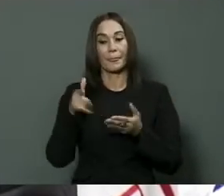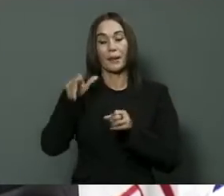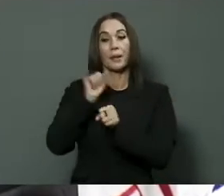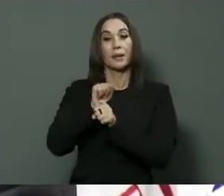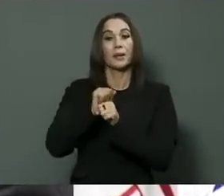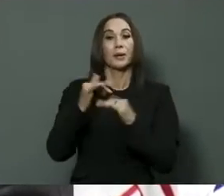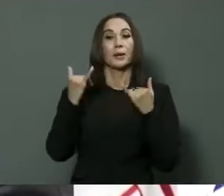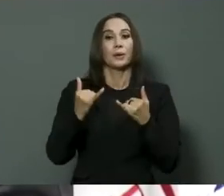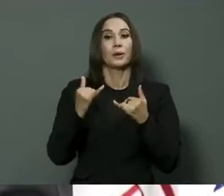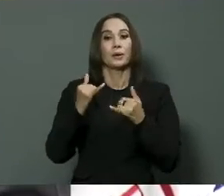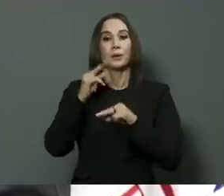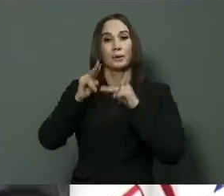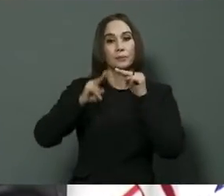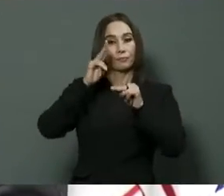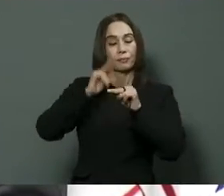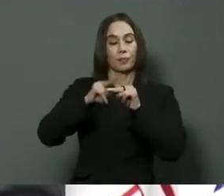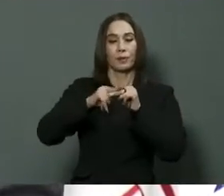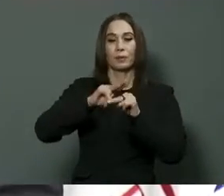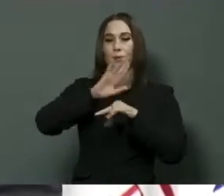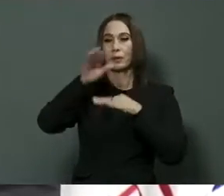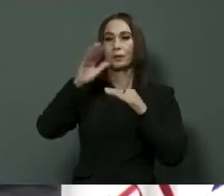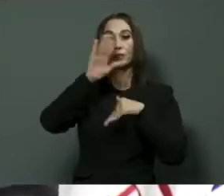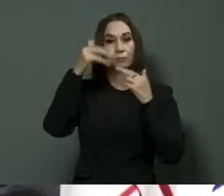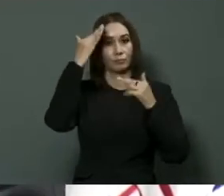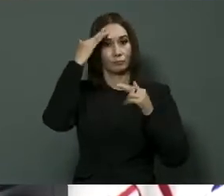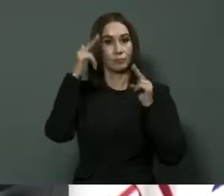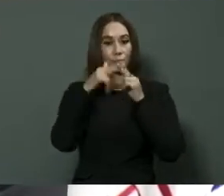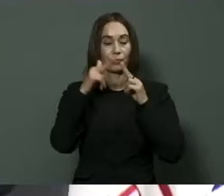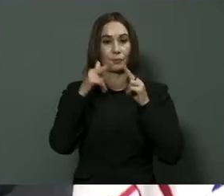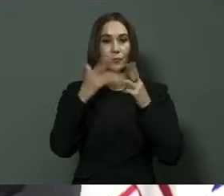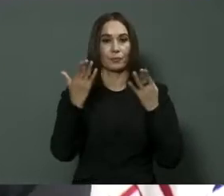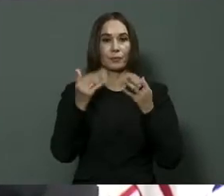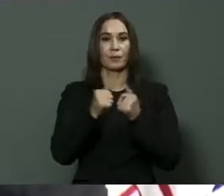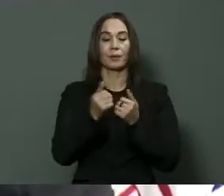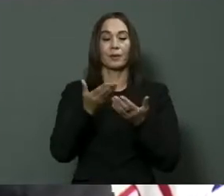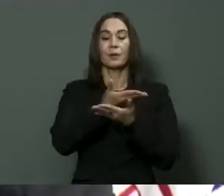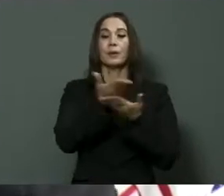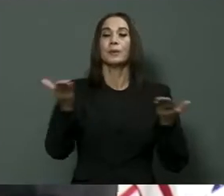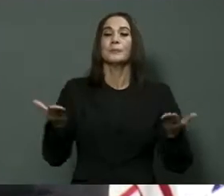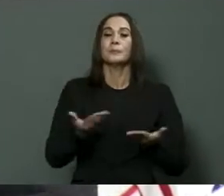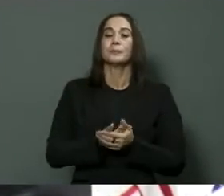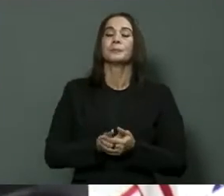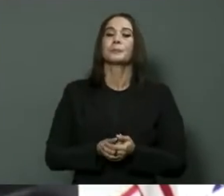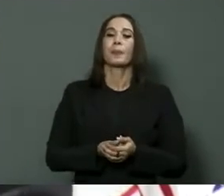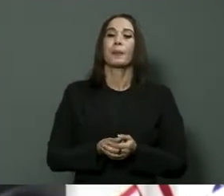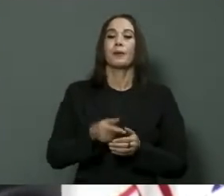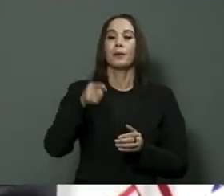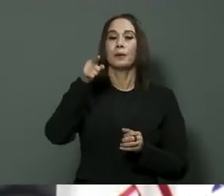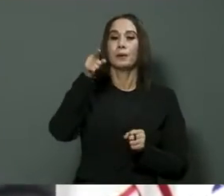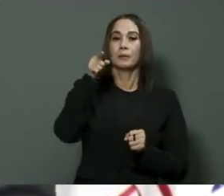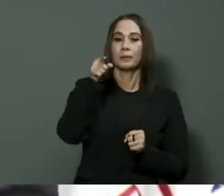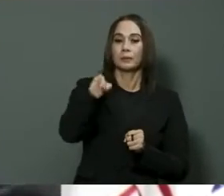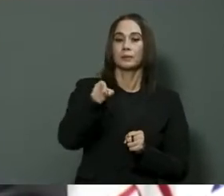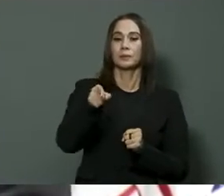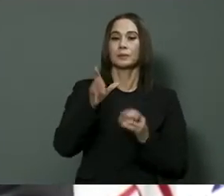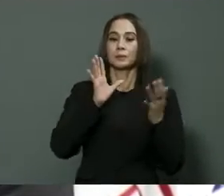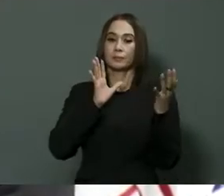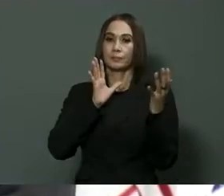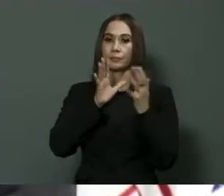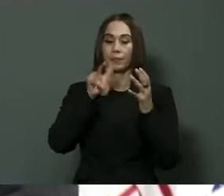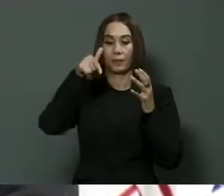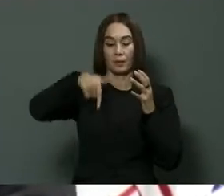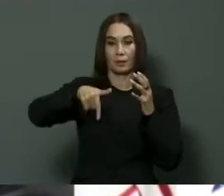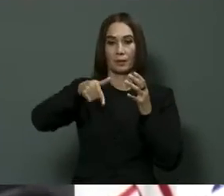llevando a cabo a nivel nacional y que son de todo conocimiento para ustedes, se extrapolen a esta